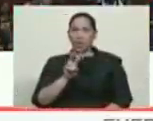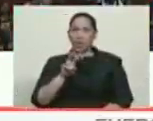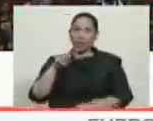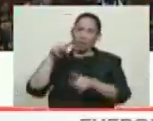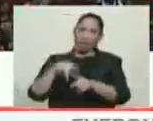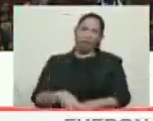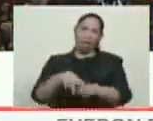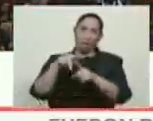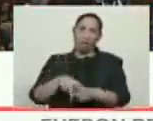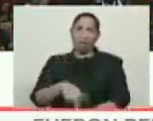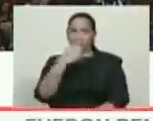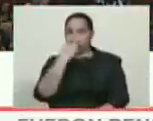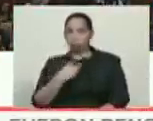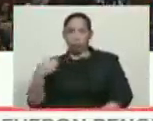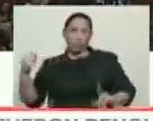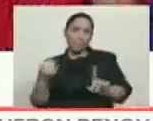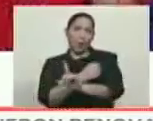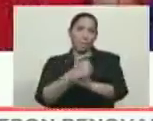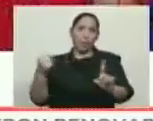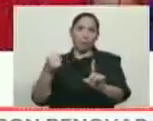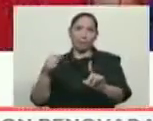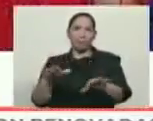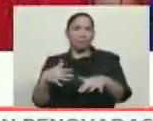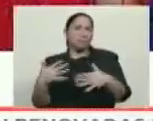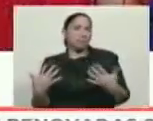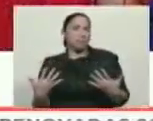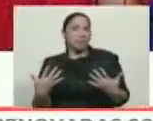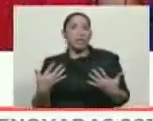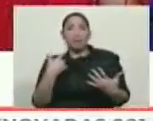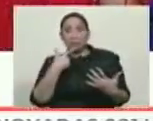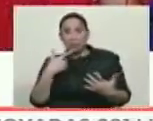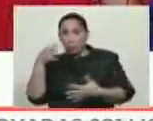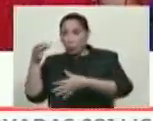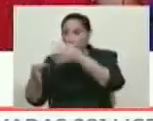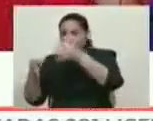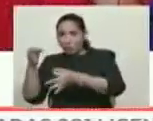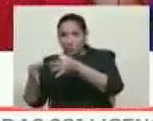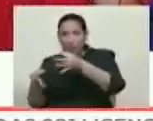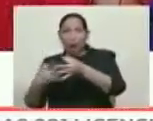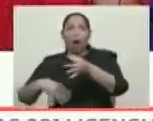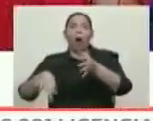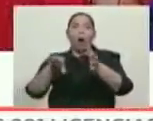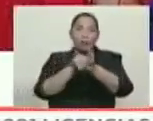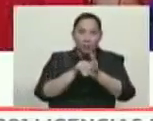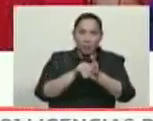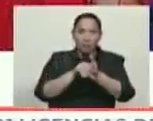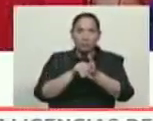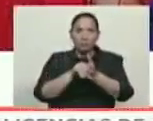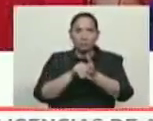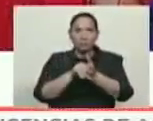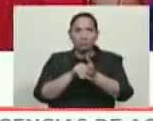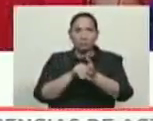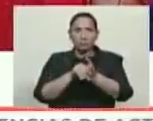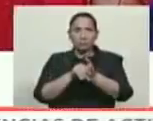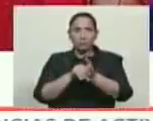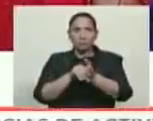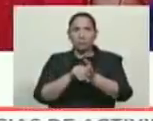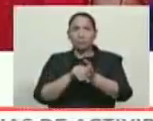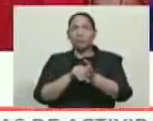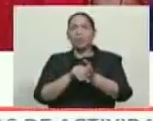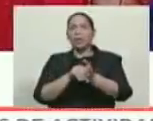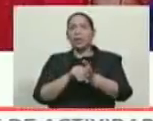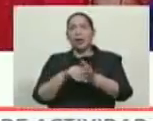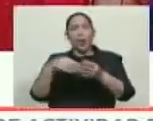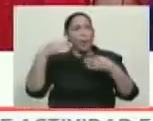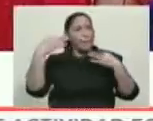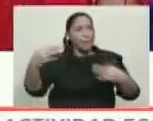miseria, en la violencia. ¿Para qué? Para justificar que vuelvan nuevamente a retrotraernos a las